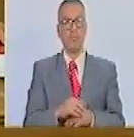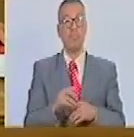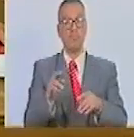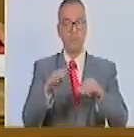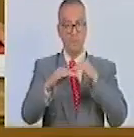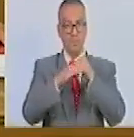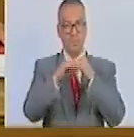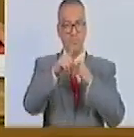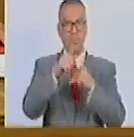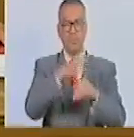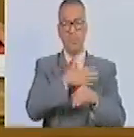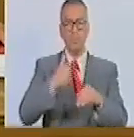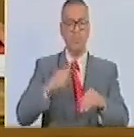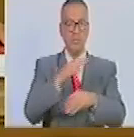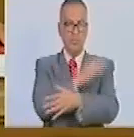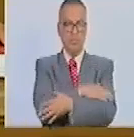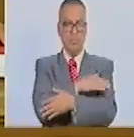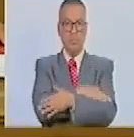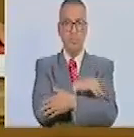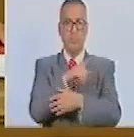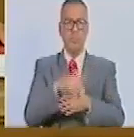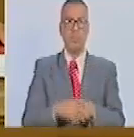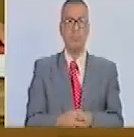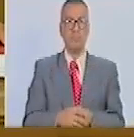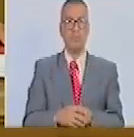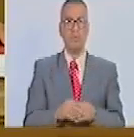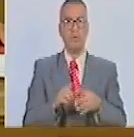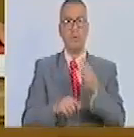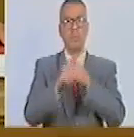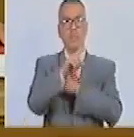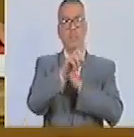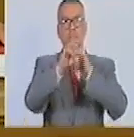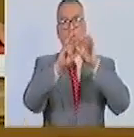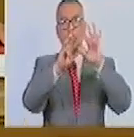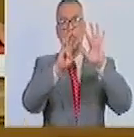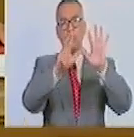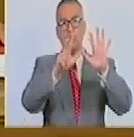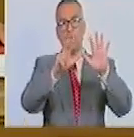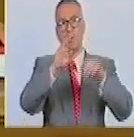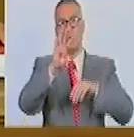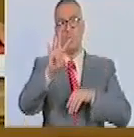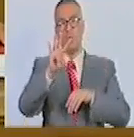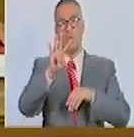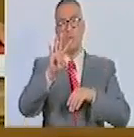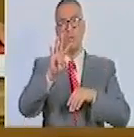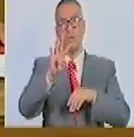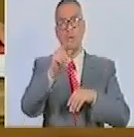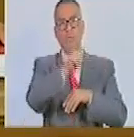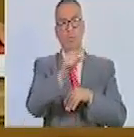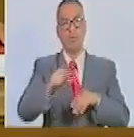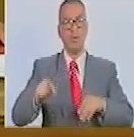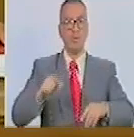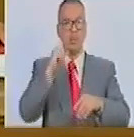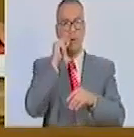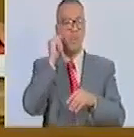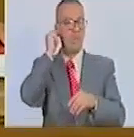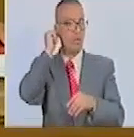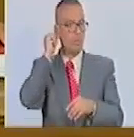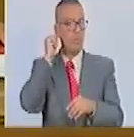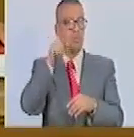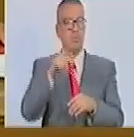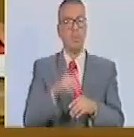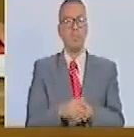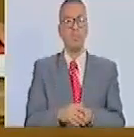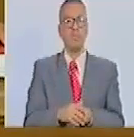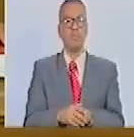Igualmente, quiero felicitar a las 184 personas, ciudadanos y